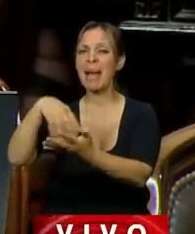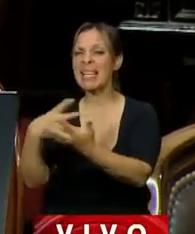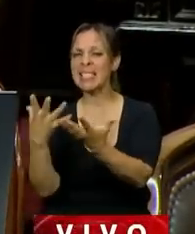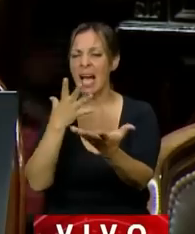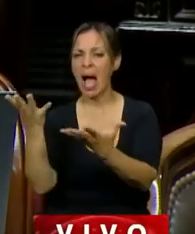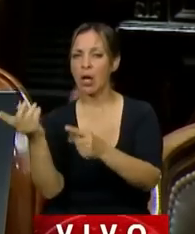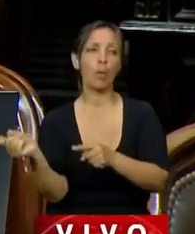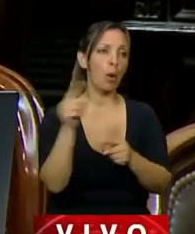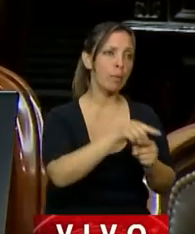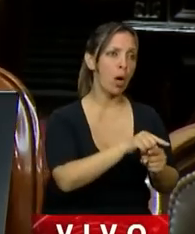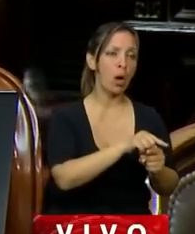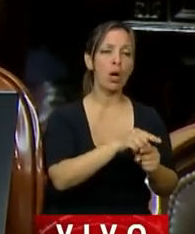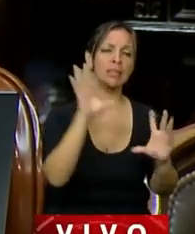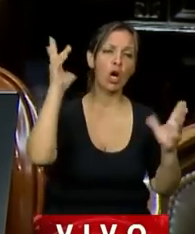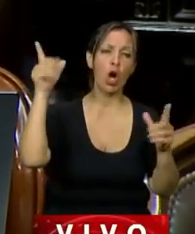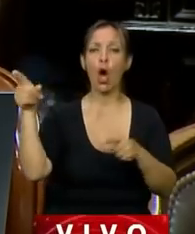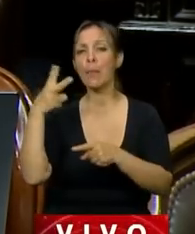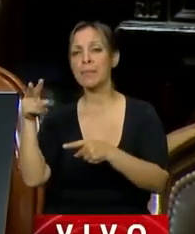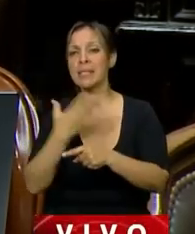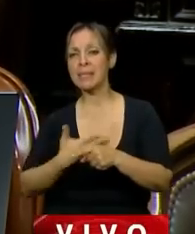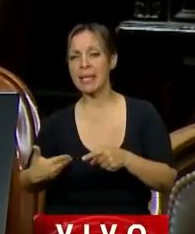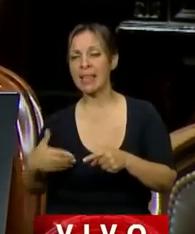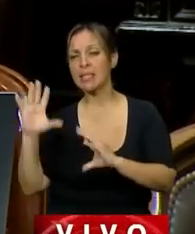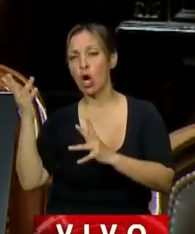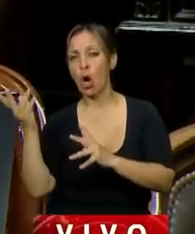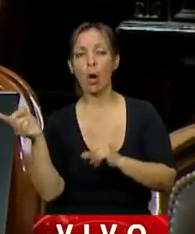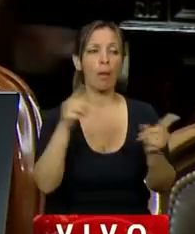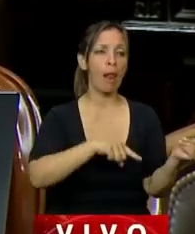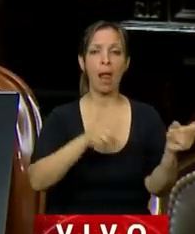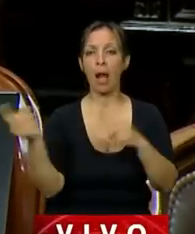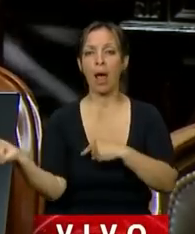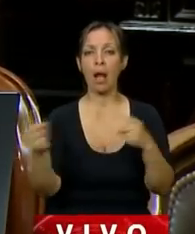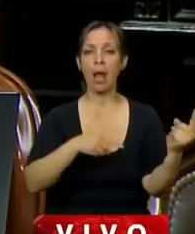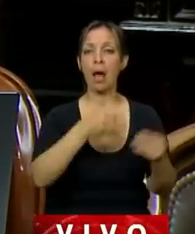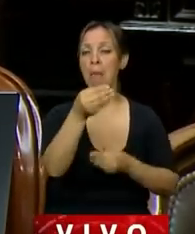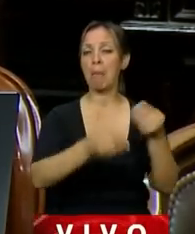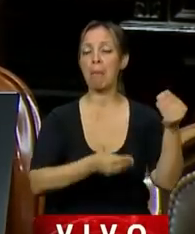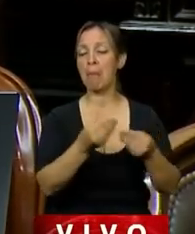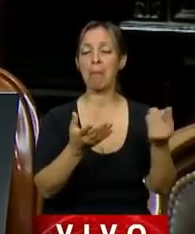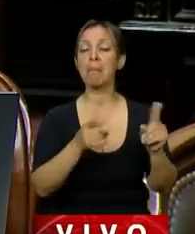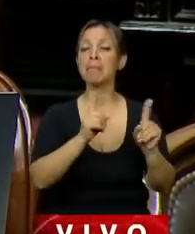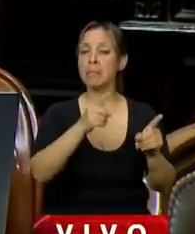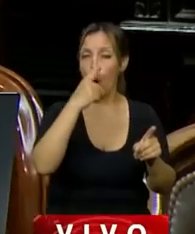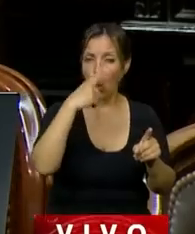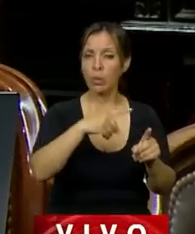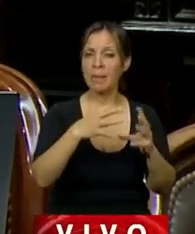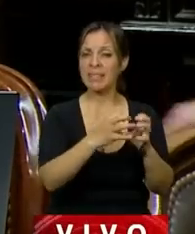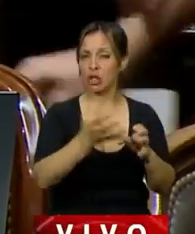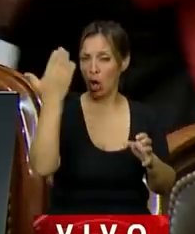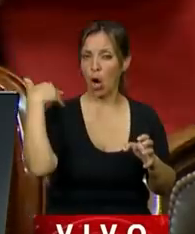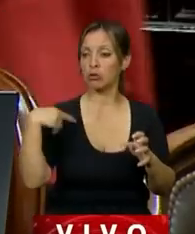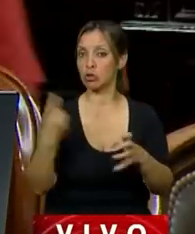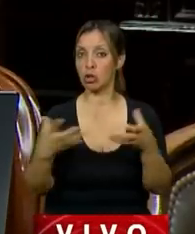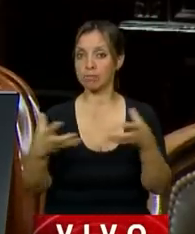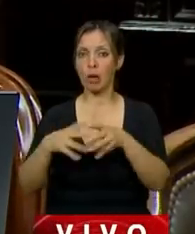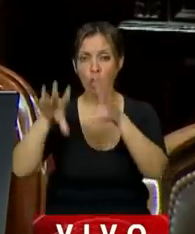planillas y algo más, se enojó la vicepresidenta, así que volvimos a tratarlo acá. En esa última sesión, todo el bloque de la